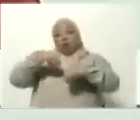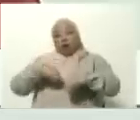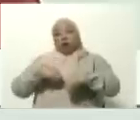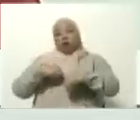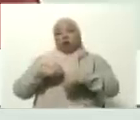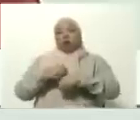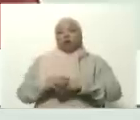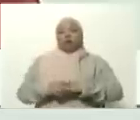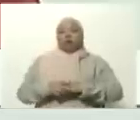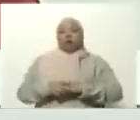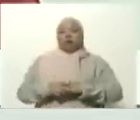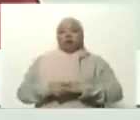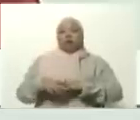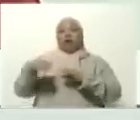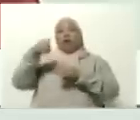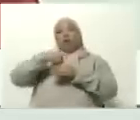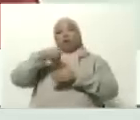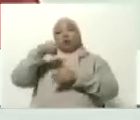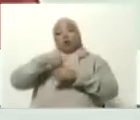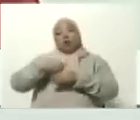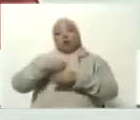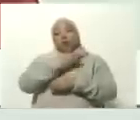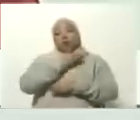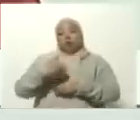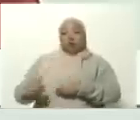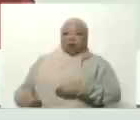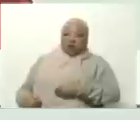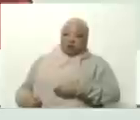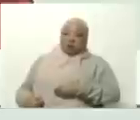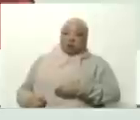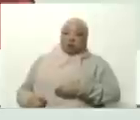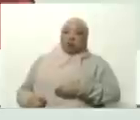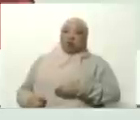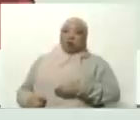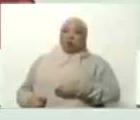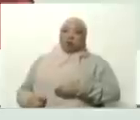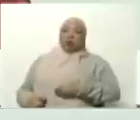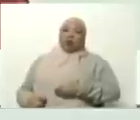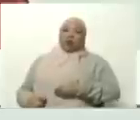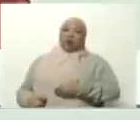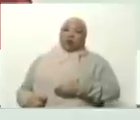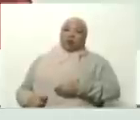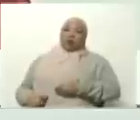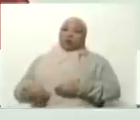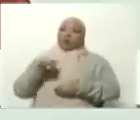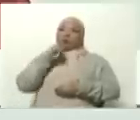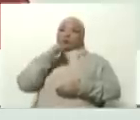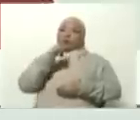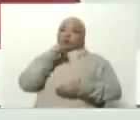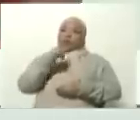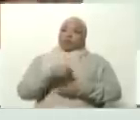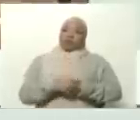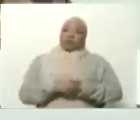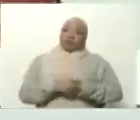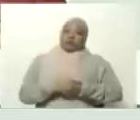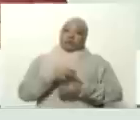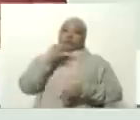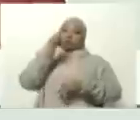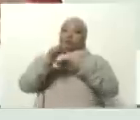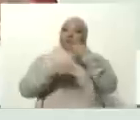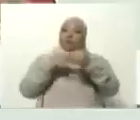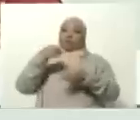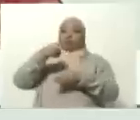que tenemos unas elecciones presidenciales para que sean, mira, tratar de explicarlo para que la